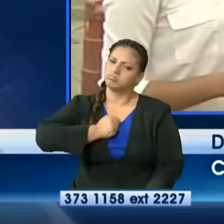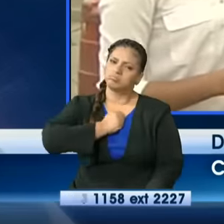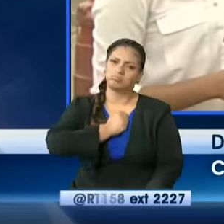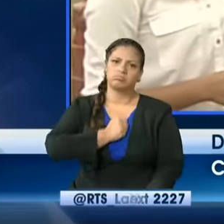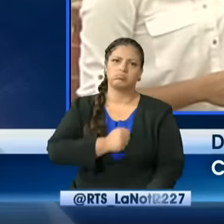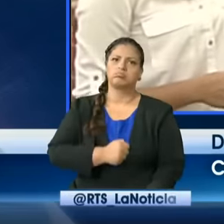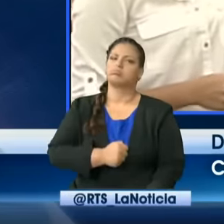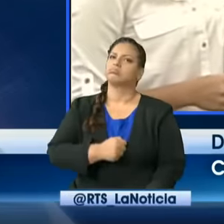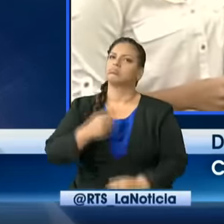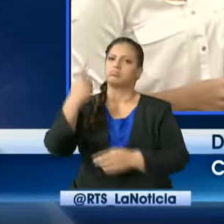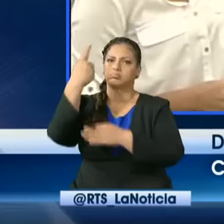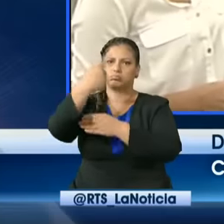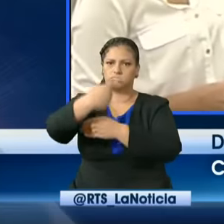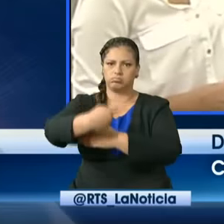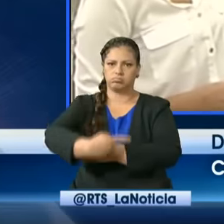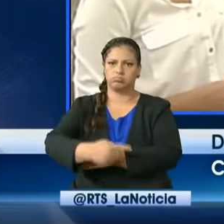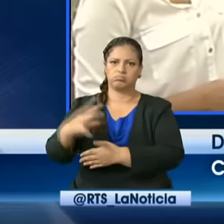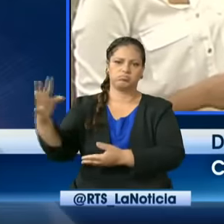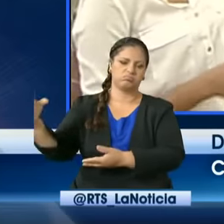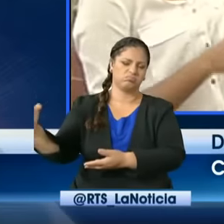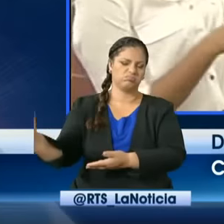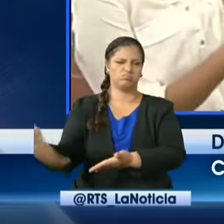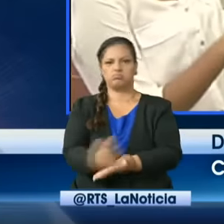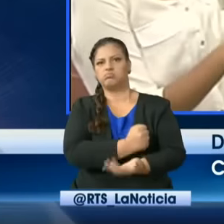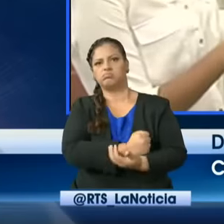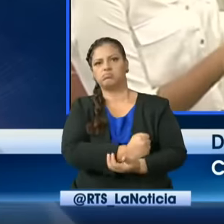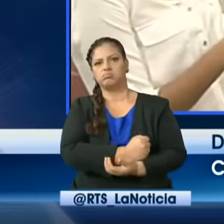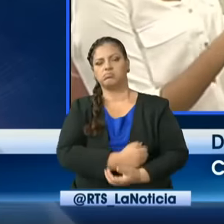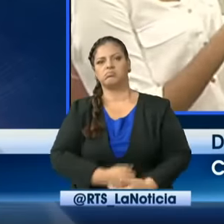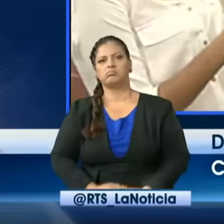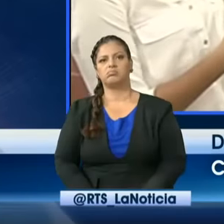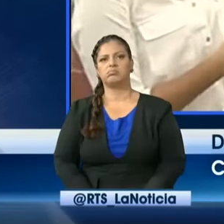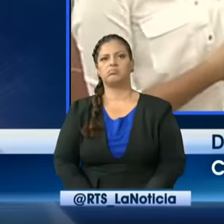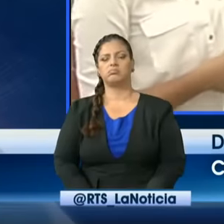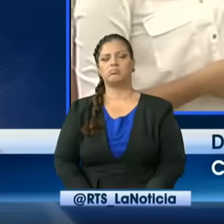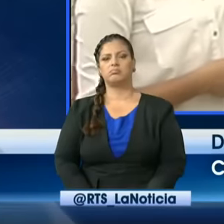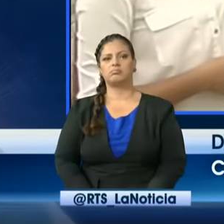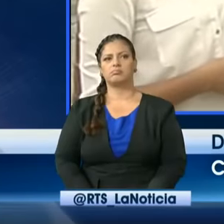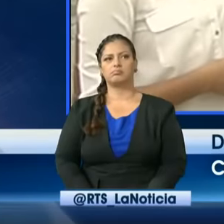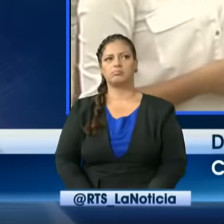correspondientes. Prohibido vender la vía pública, porque ya aquí